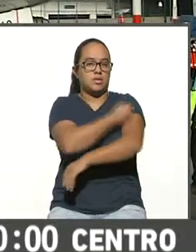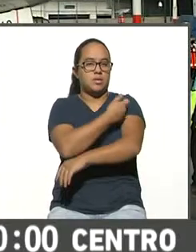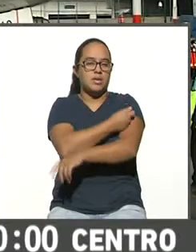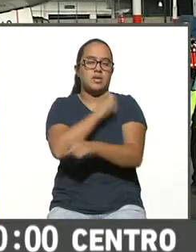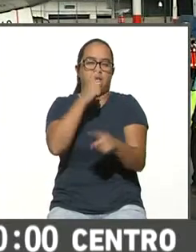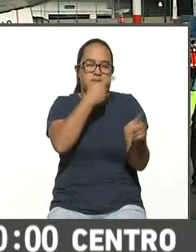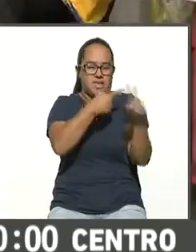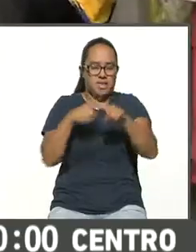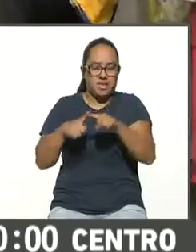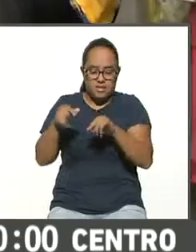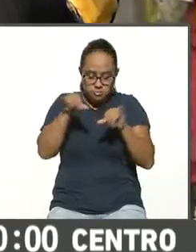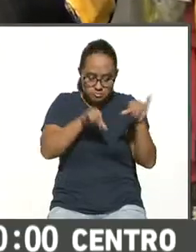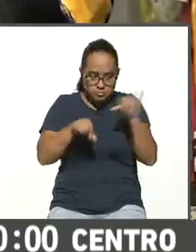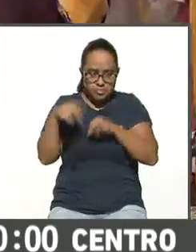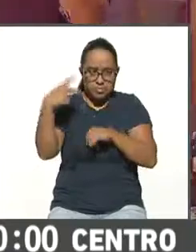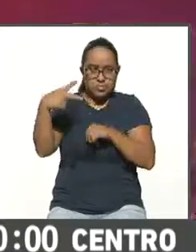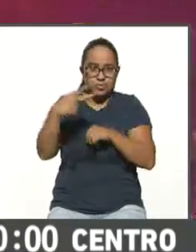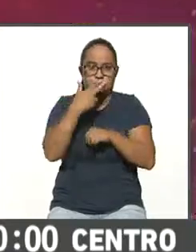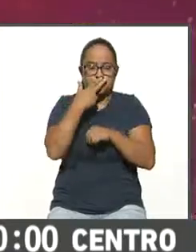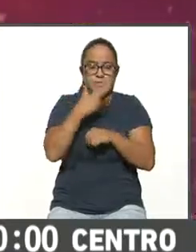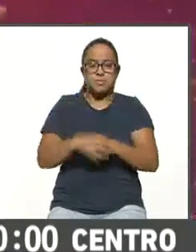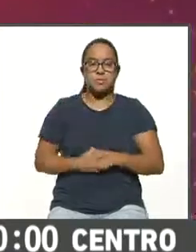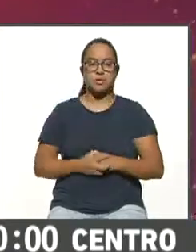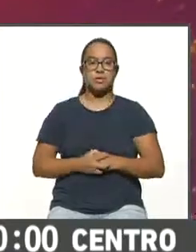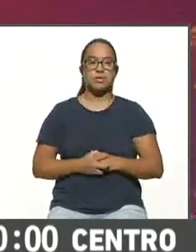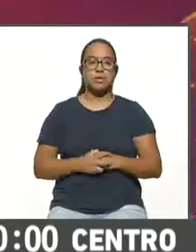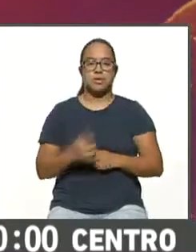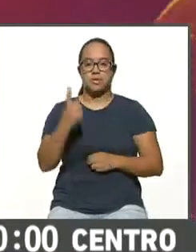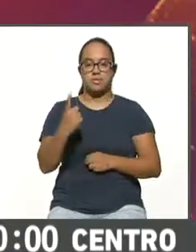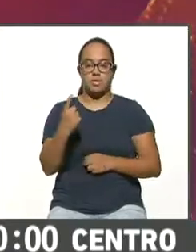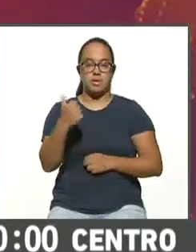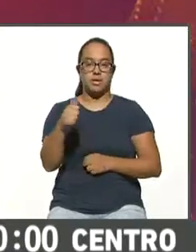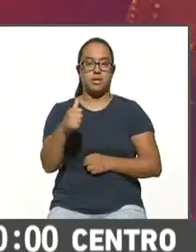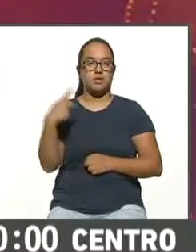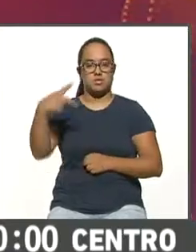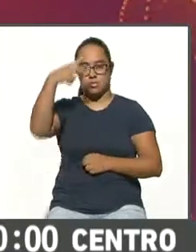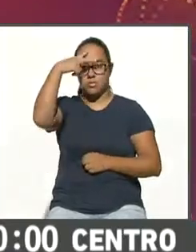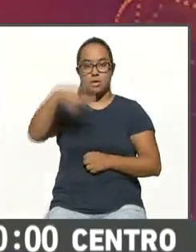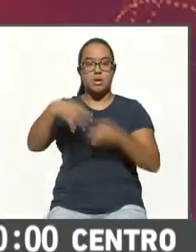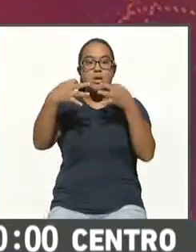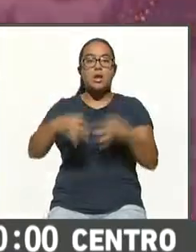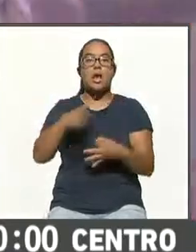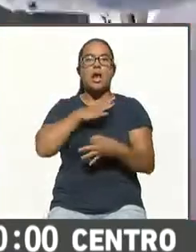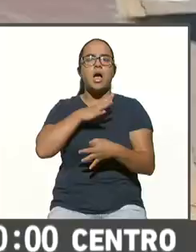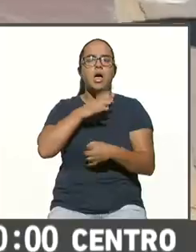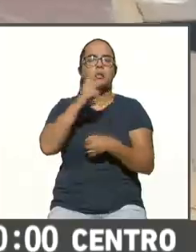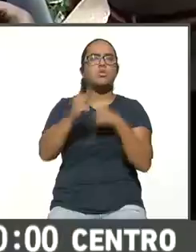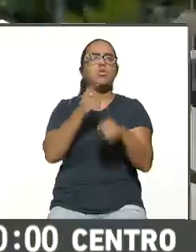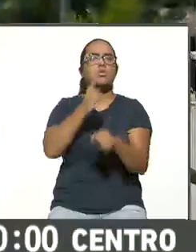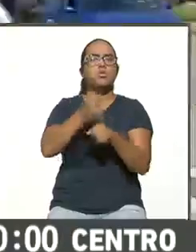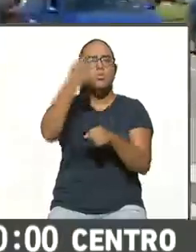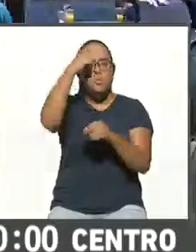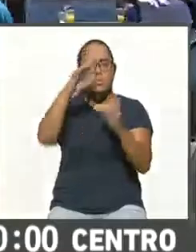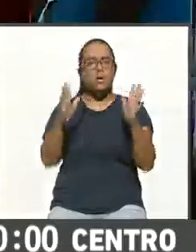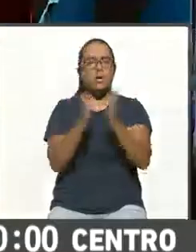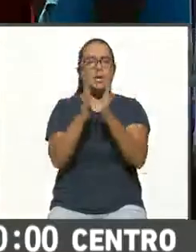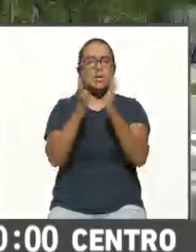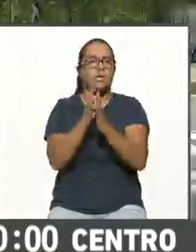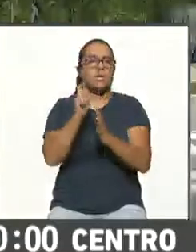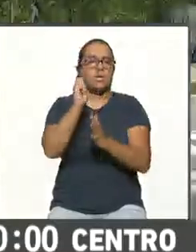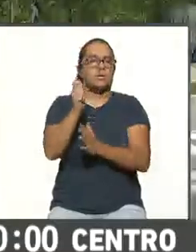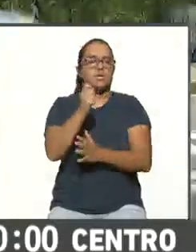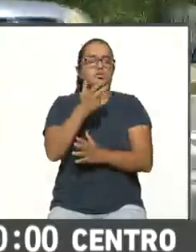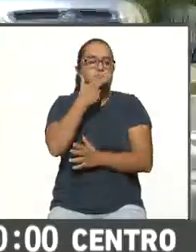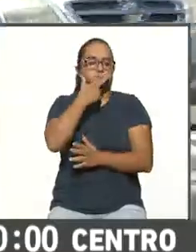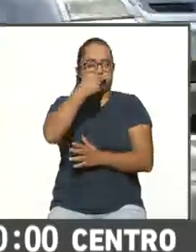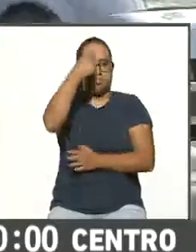de diversas farmacéuticas. El primero de agosto, los mexicanos tendrán la oportunidad de participar en un inédito